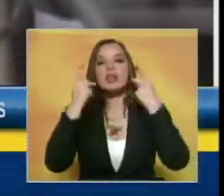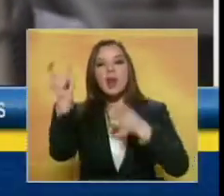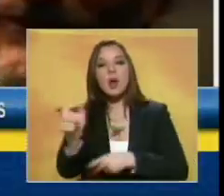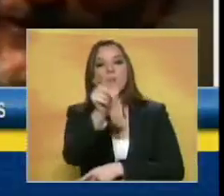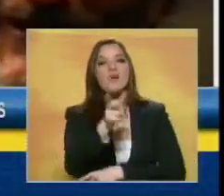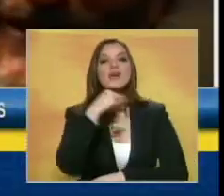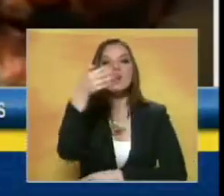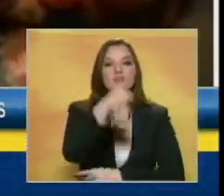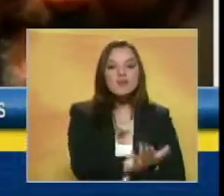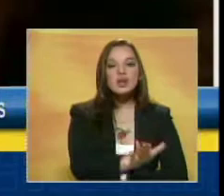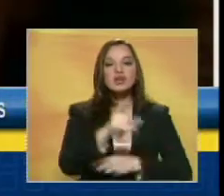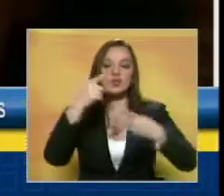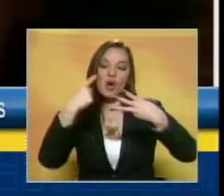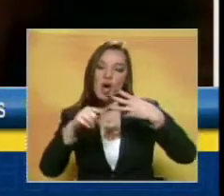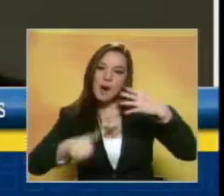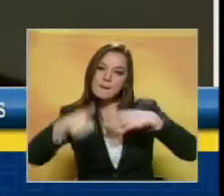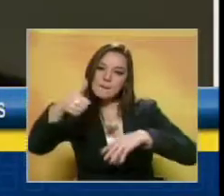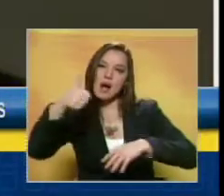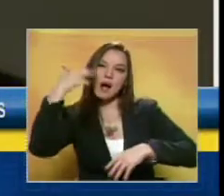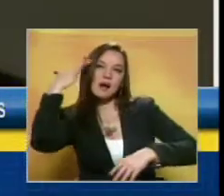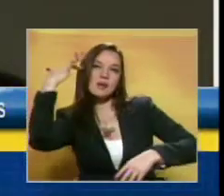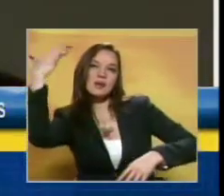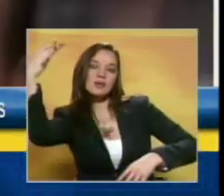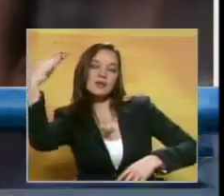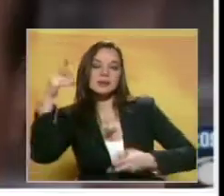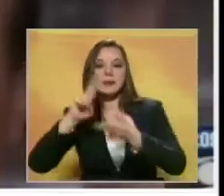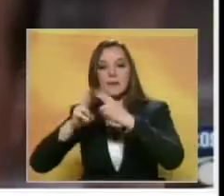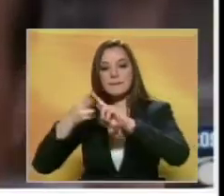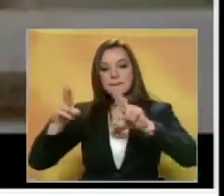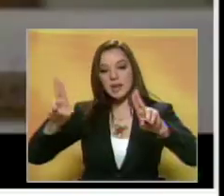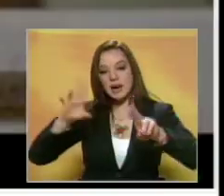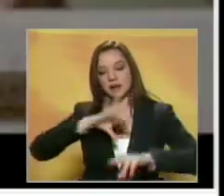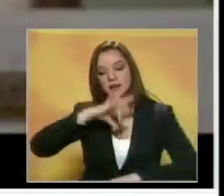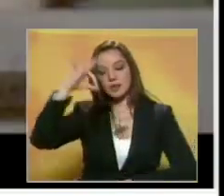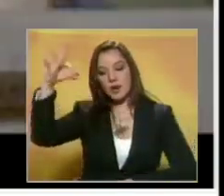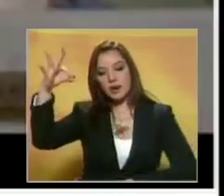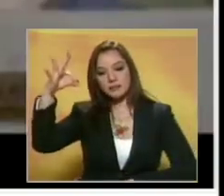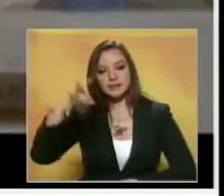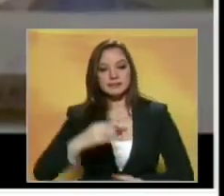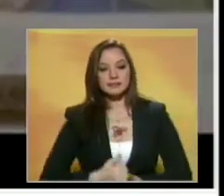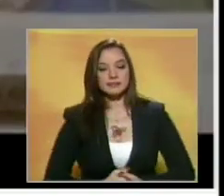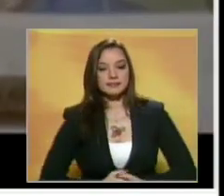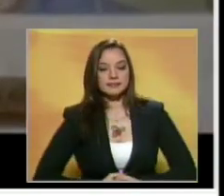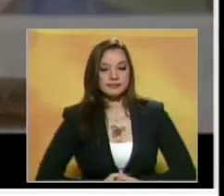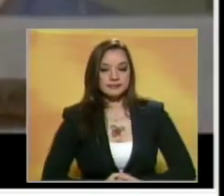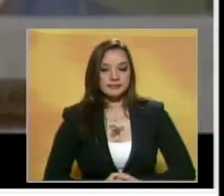allá de los sueños y muchísimas más. Paz a su alma.